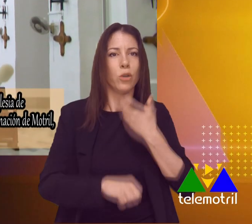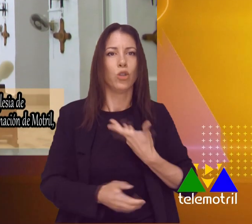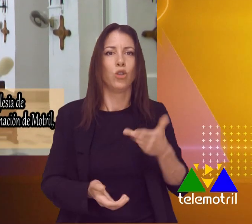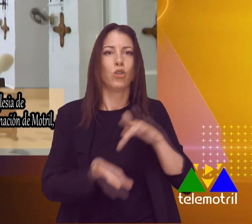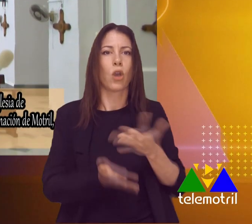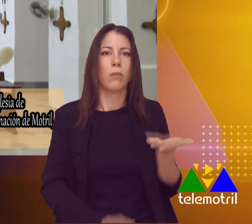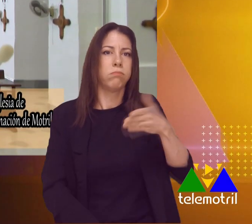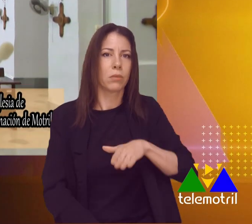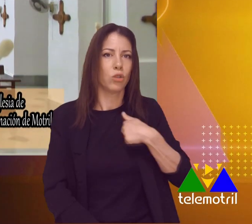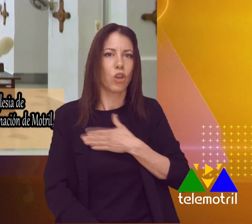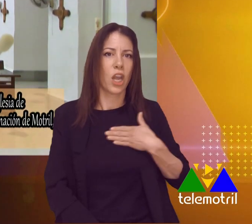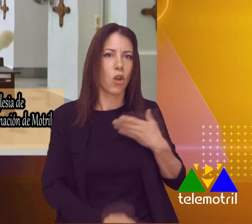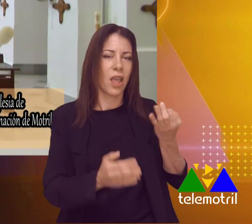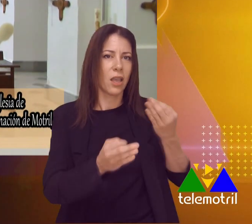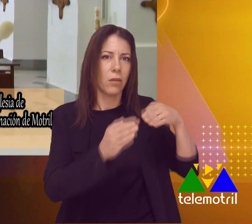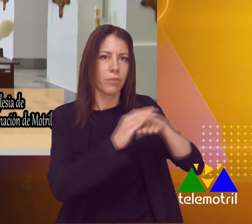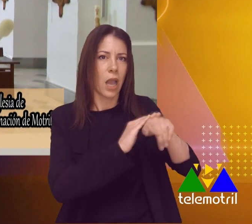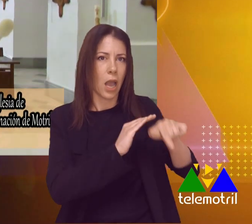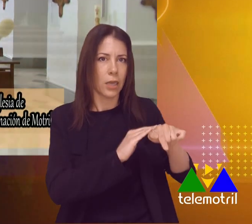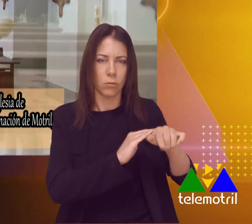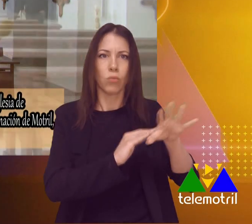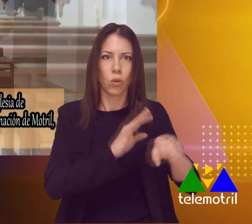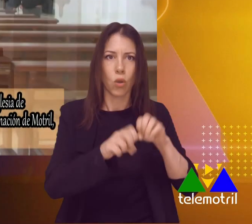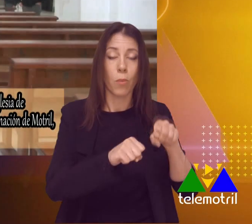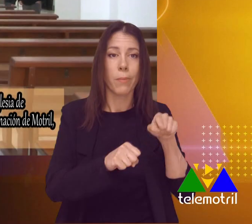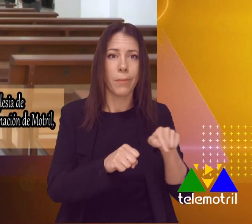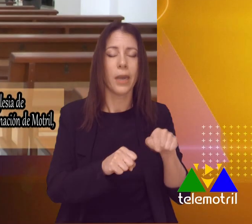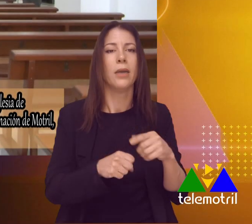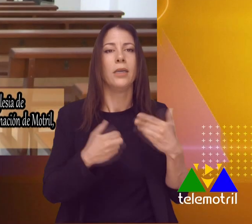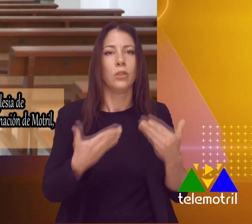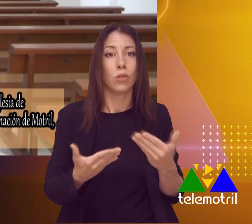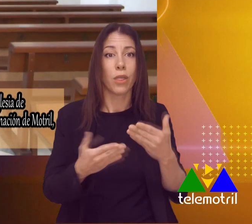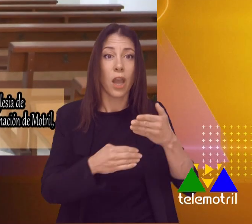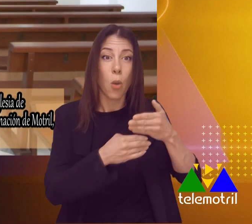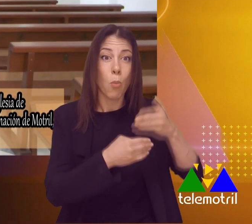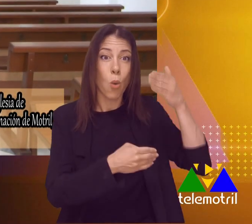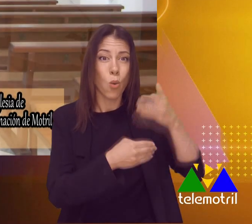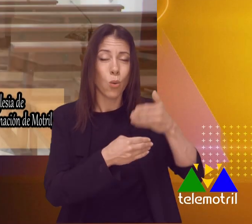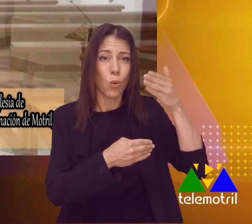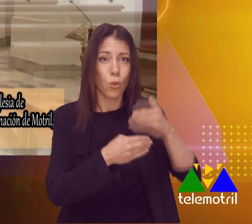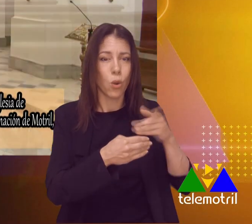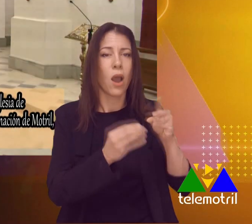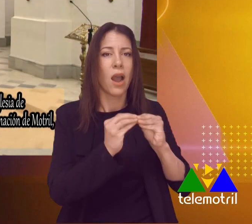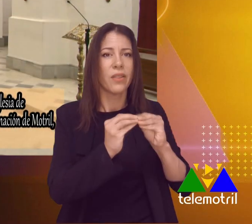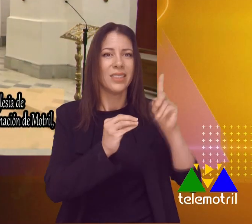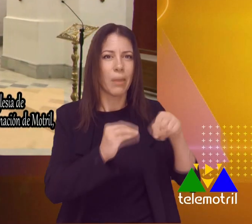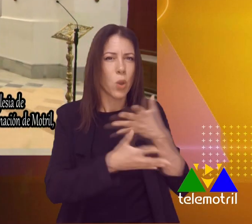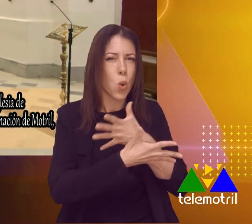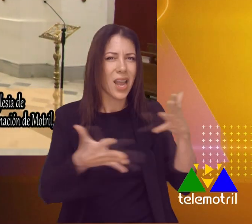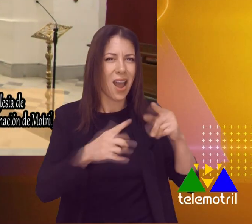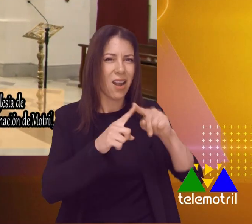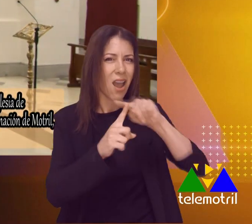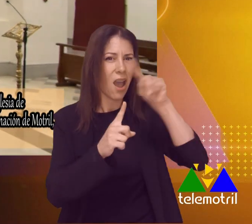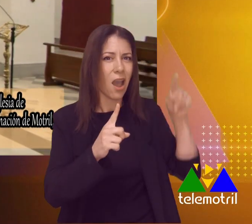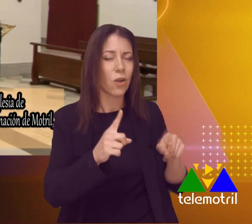tienen su bóveda subterránea, y en el muro terminal elabora un gran arco